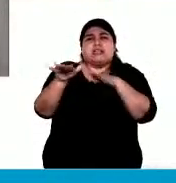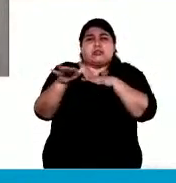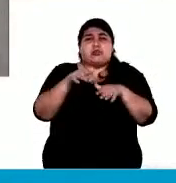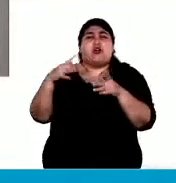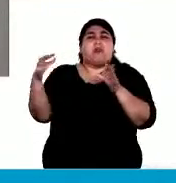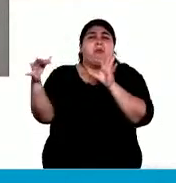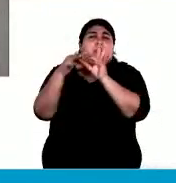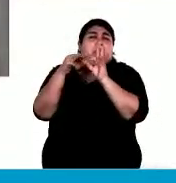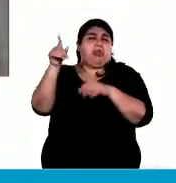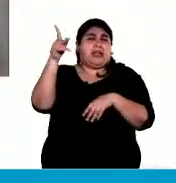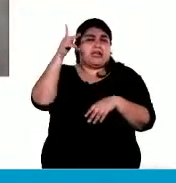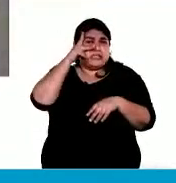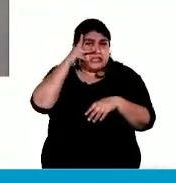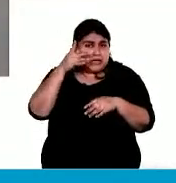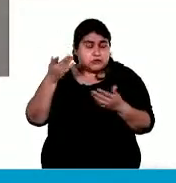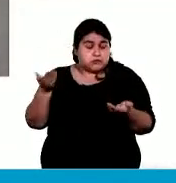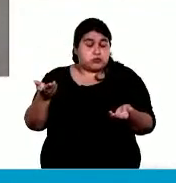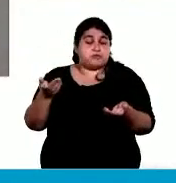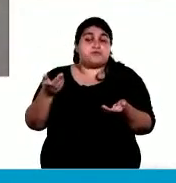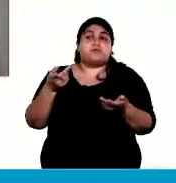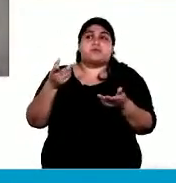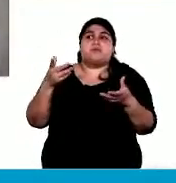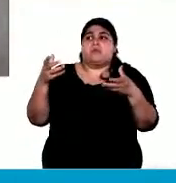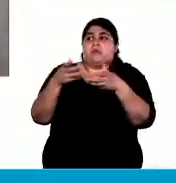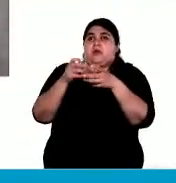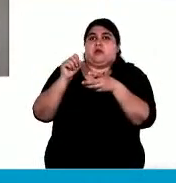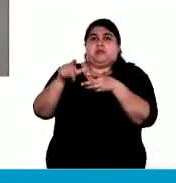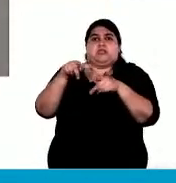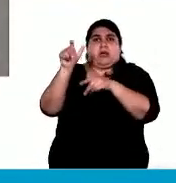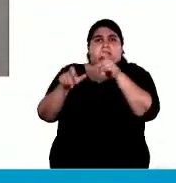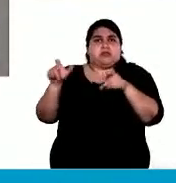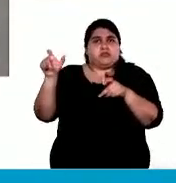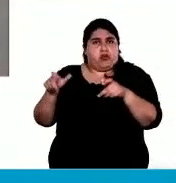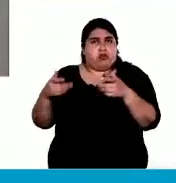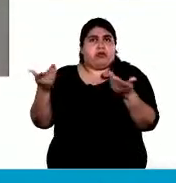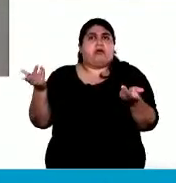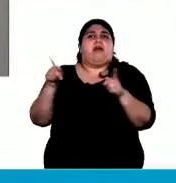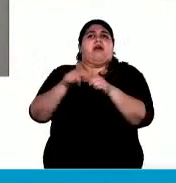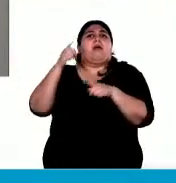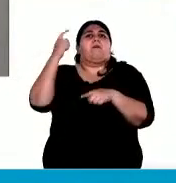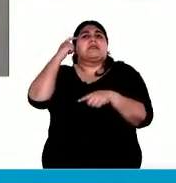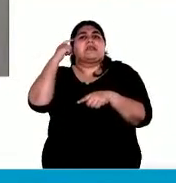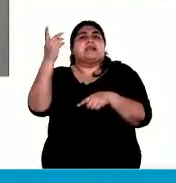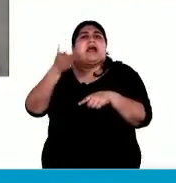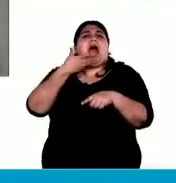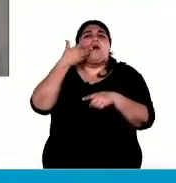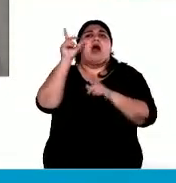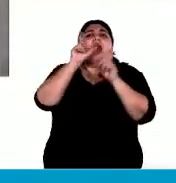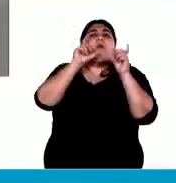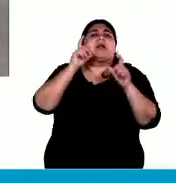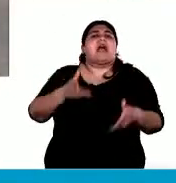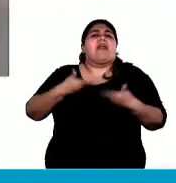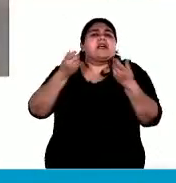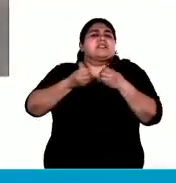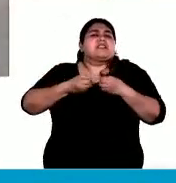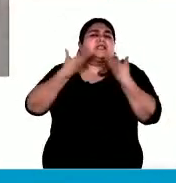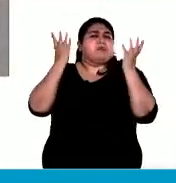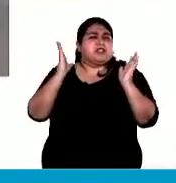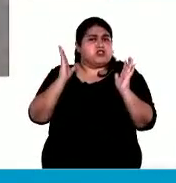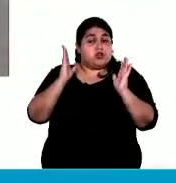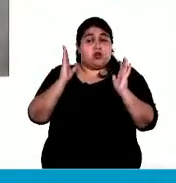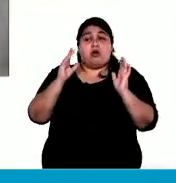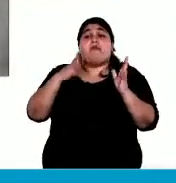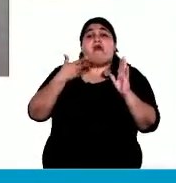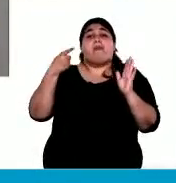Porque no había ninguno de esas personas que se rasgan las vestiduras hablando de libertad de expresión refutar o repudiar